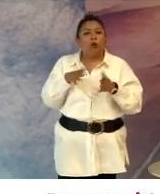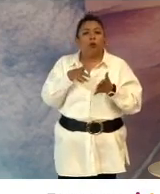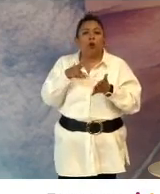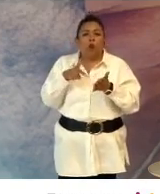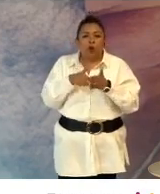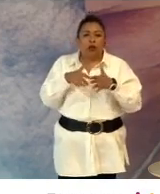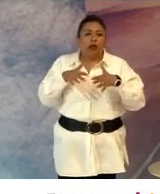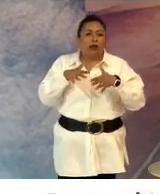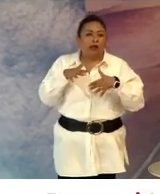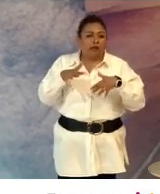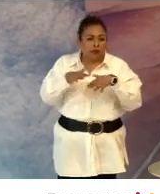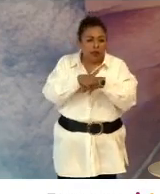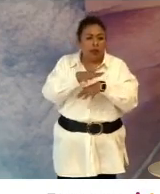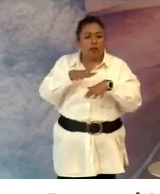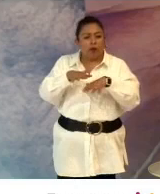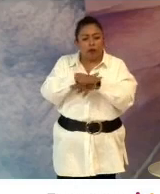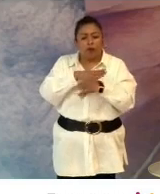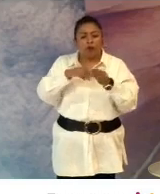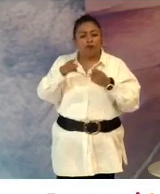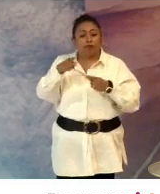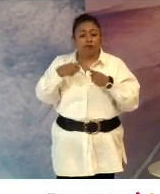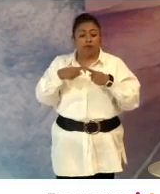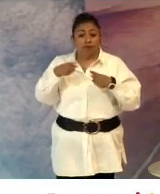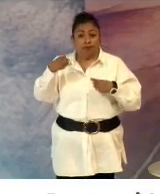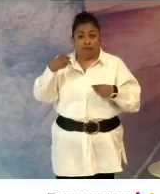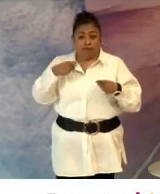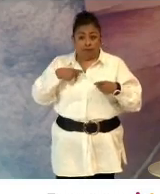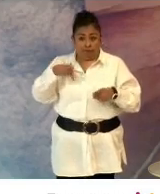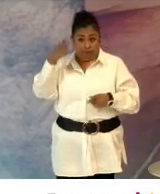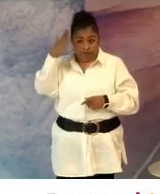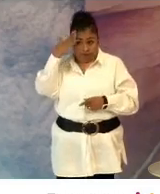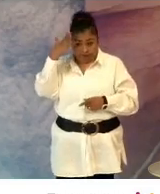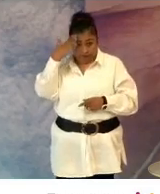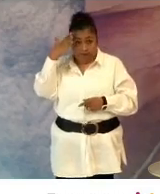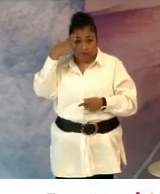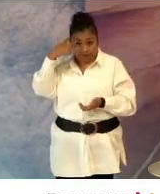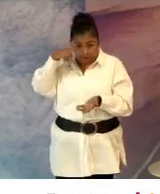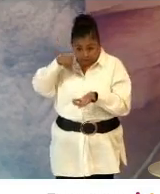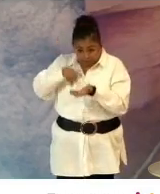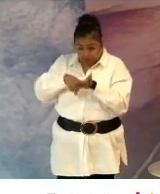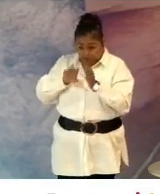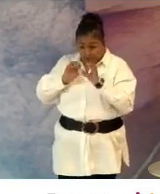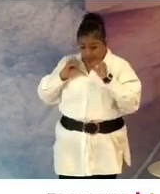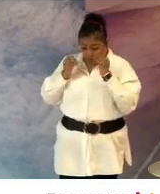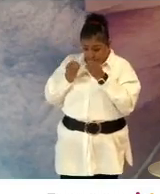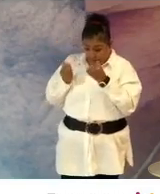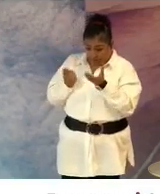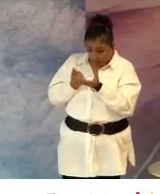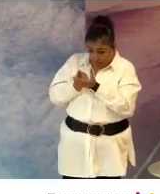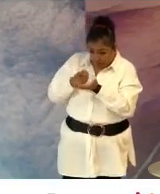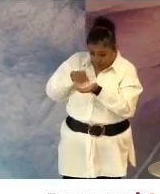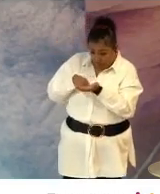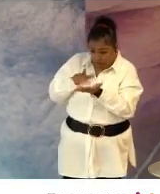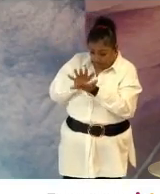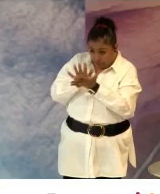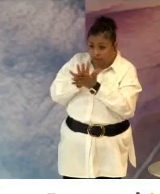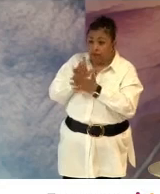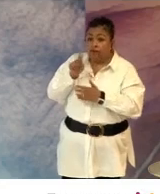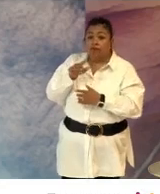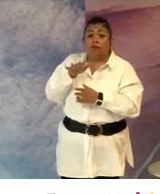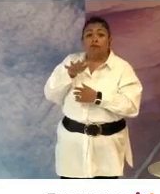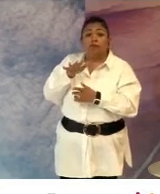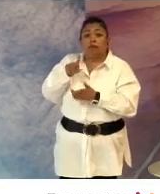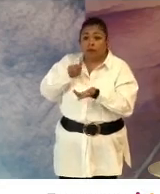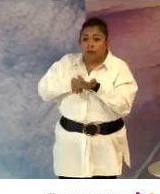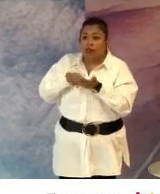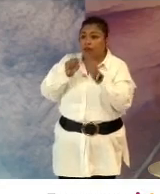espacios regenerativos, donde los líderes no solo están dentro de una organización, sino en todo